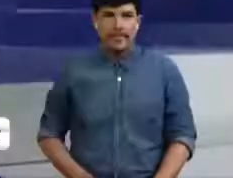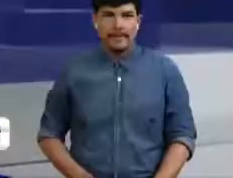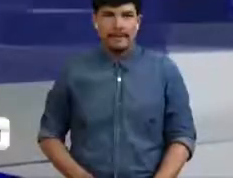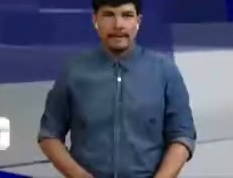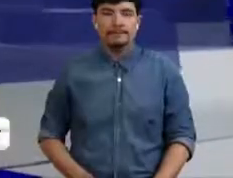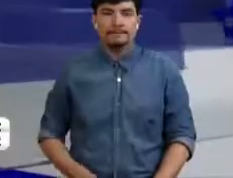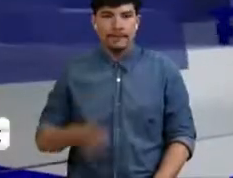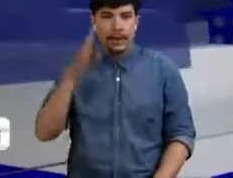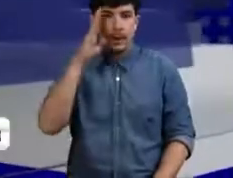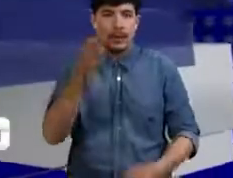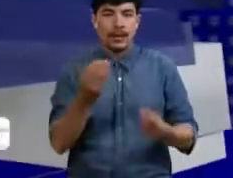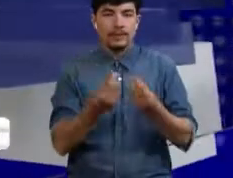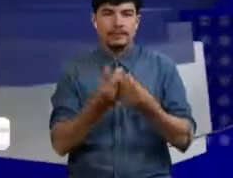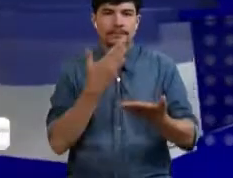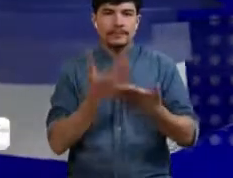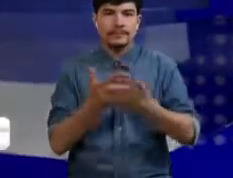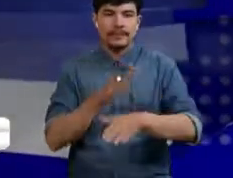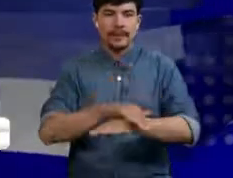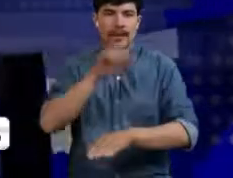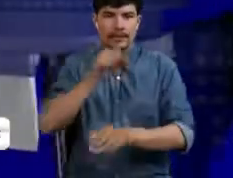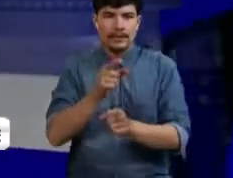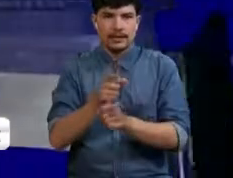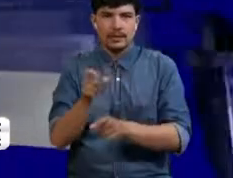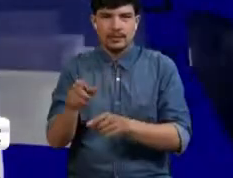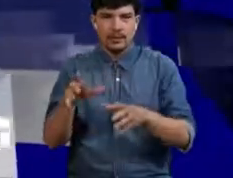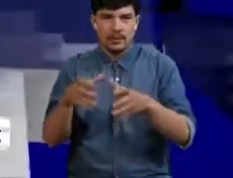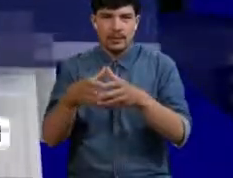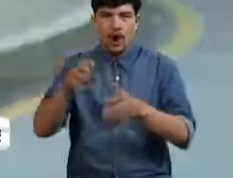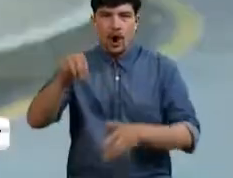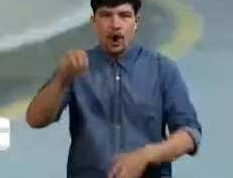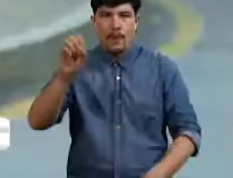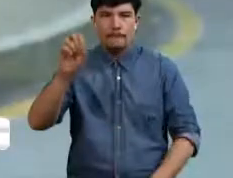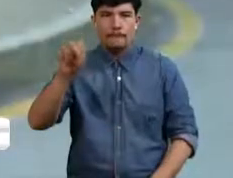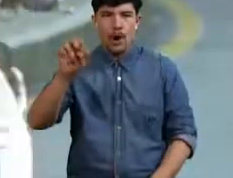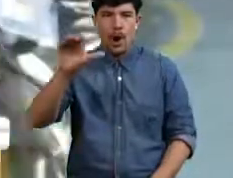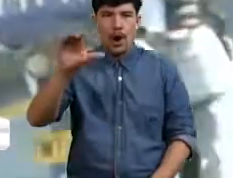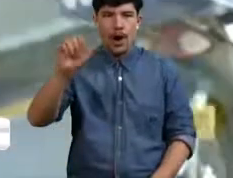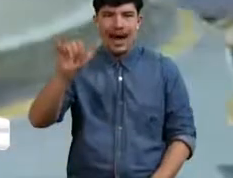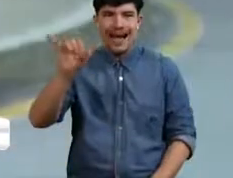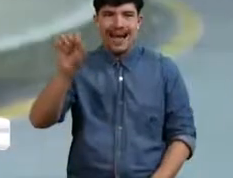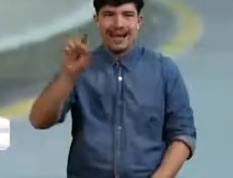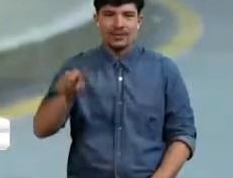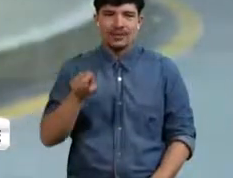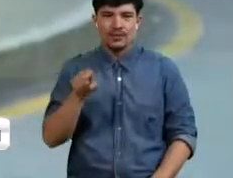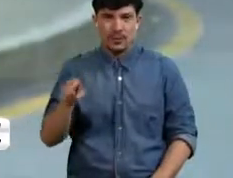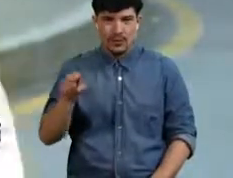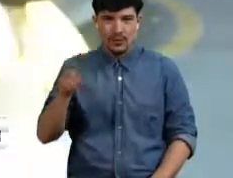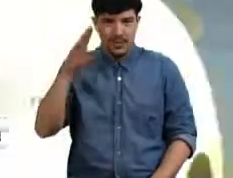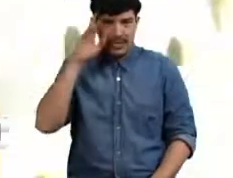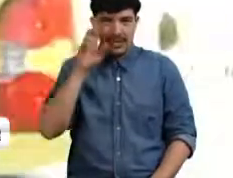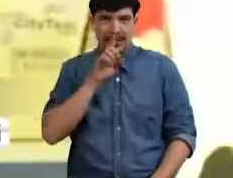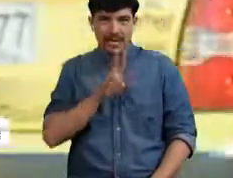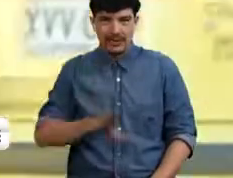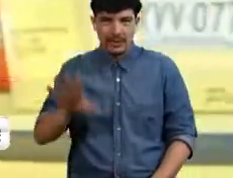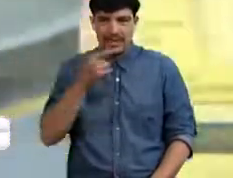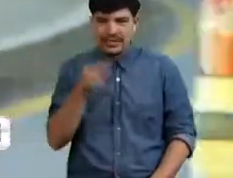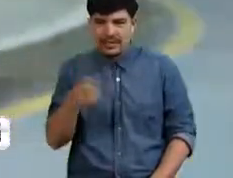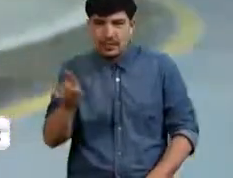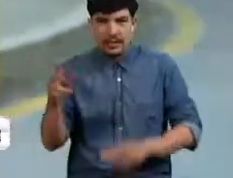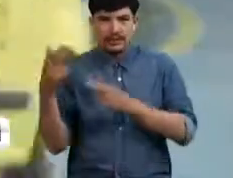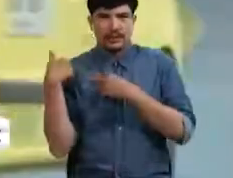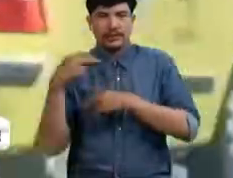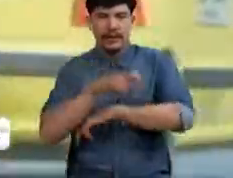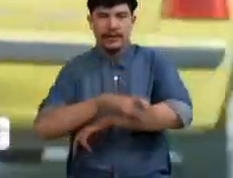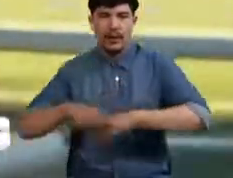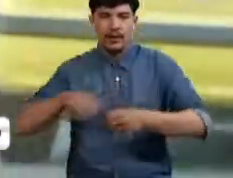hola compañero buenas tardes los moncayo es una organización que de acuerdo a la justicia estaba dedicada a la piratería terrestre y